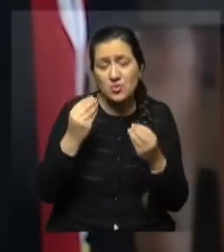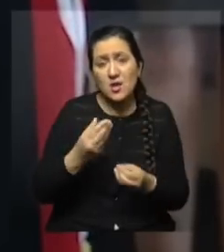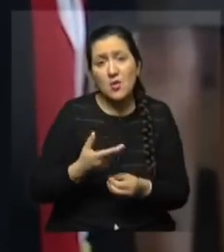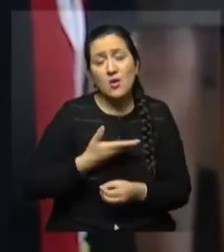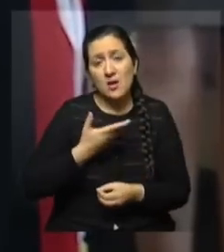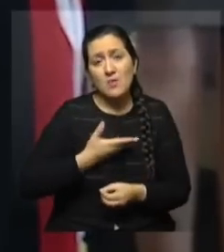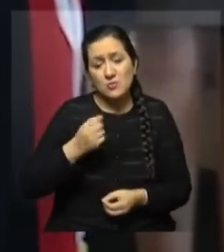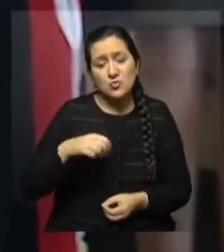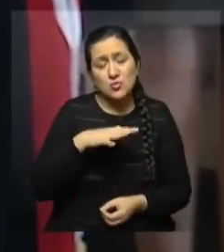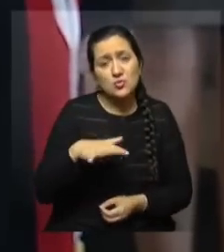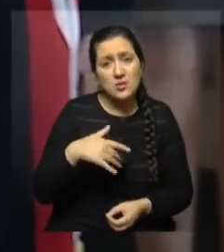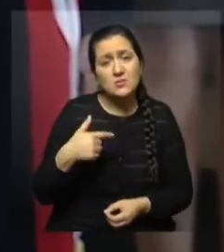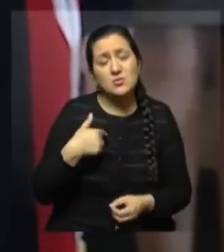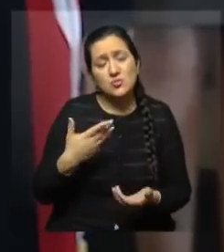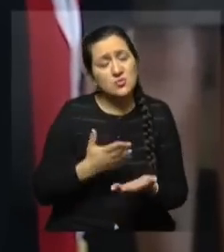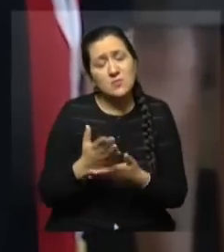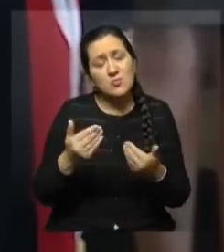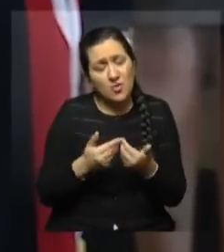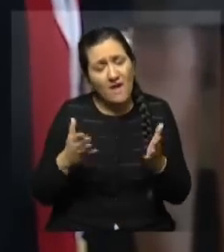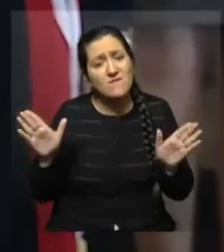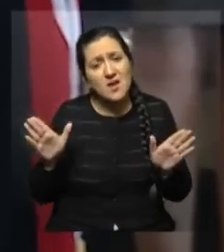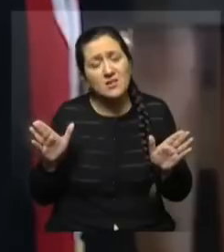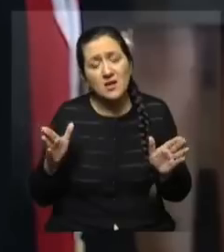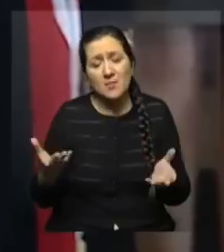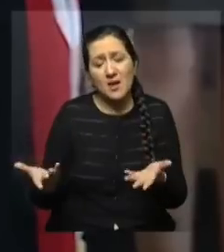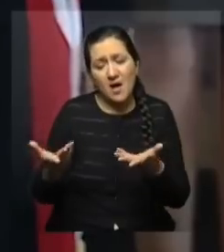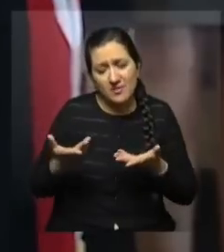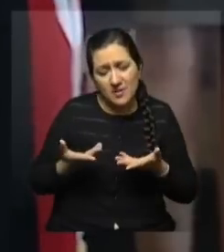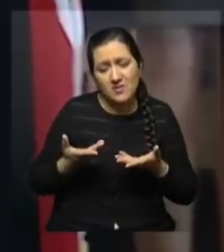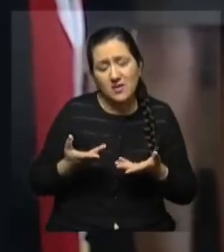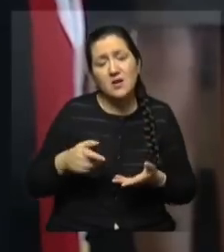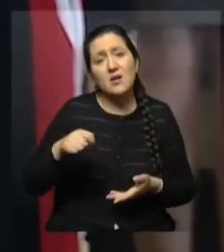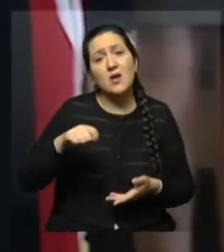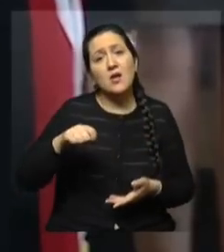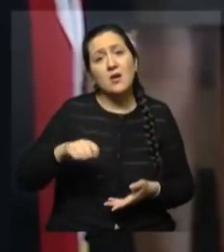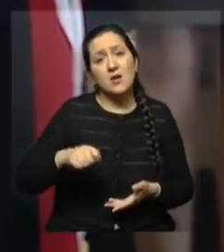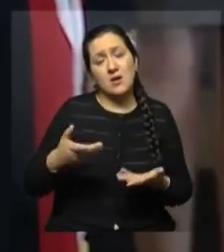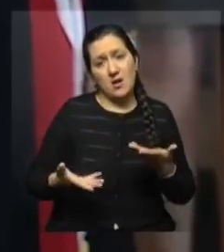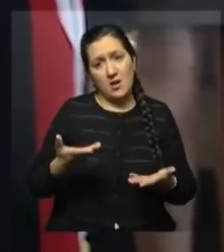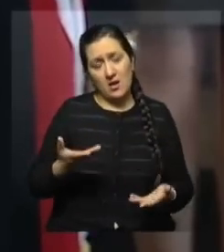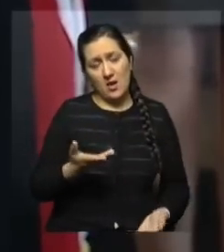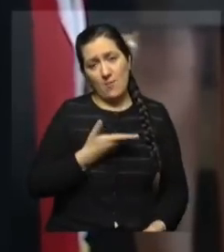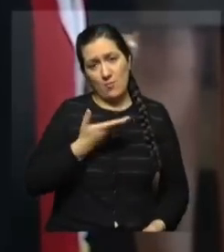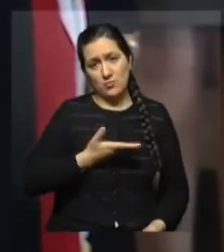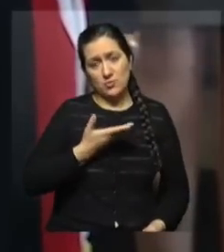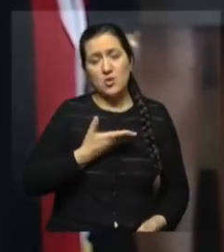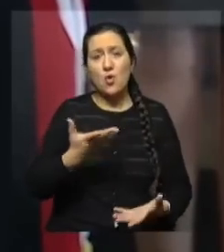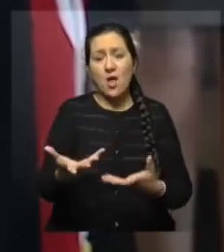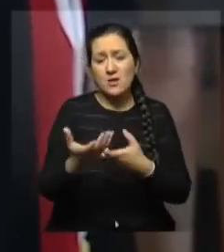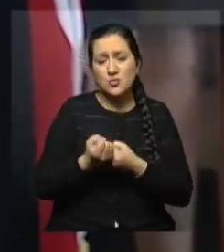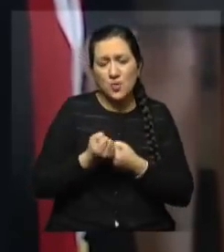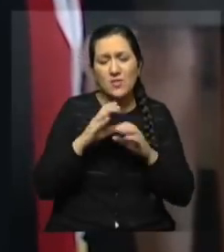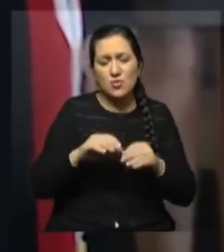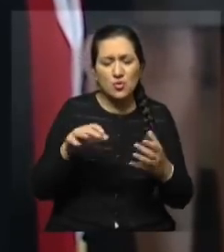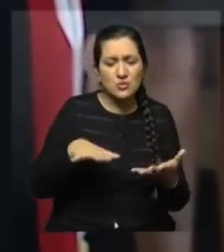y ofrezco mi mano abierta para atender justos reclamos y con la ayuda de todos los sectores